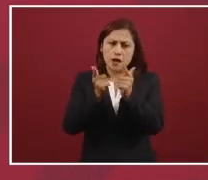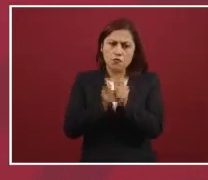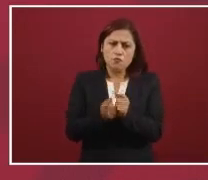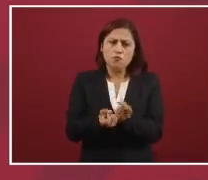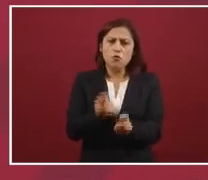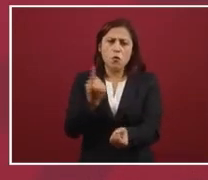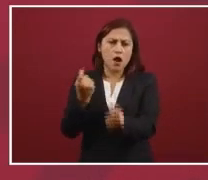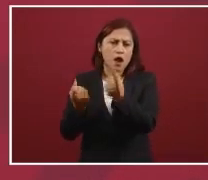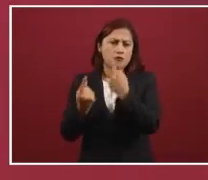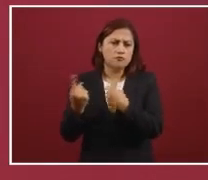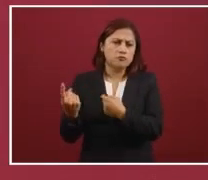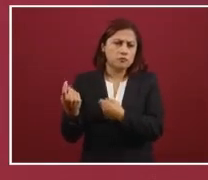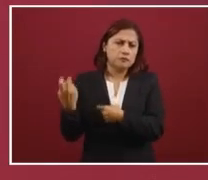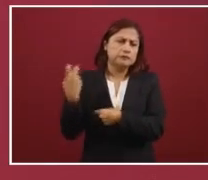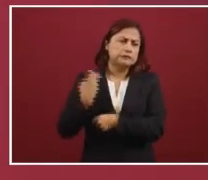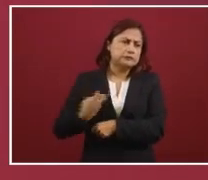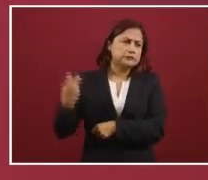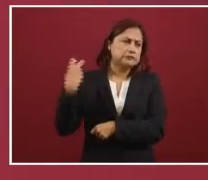que